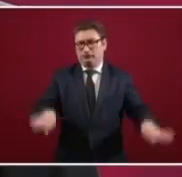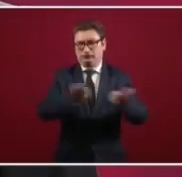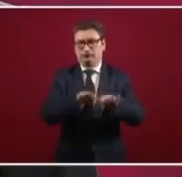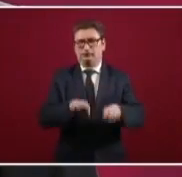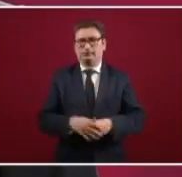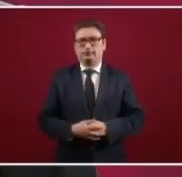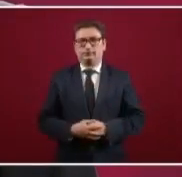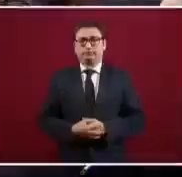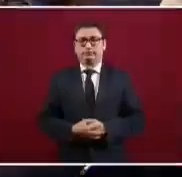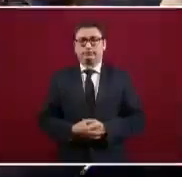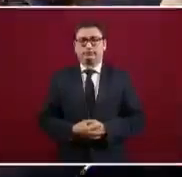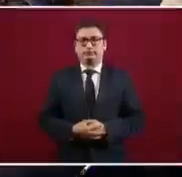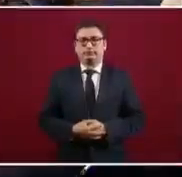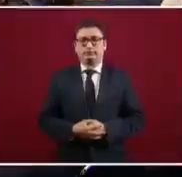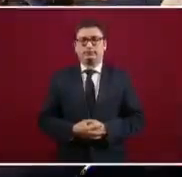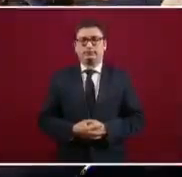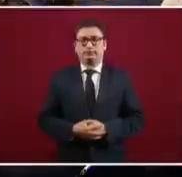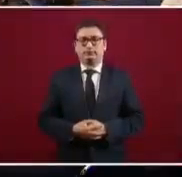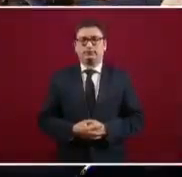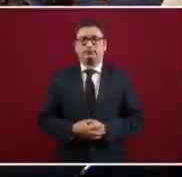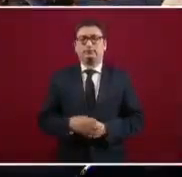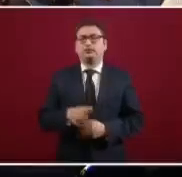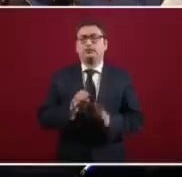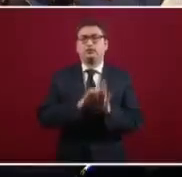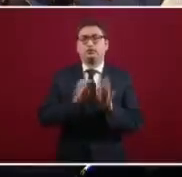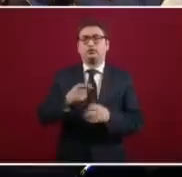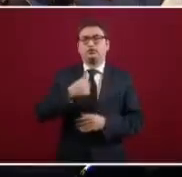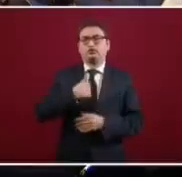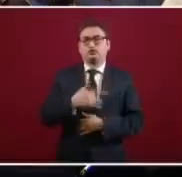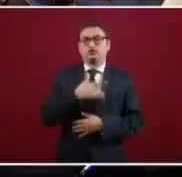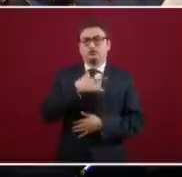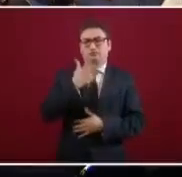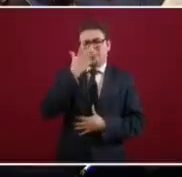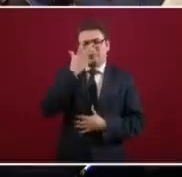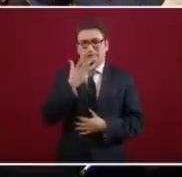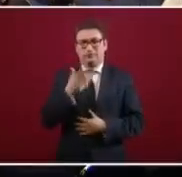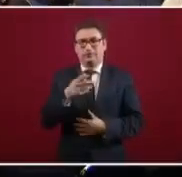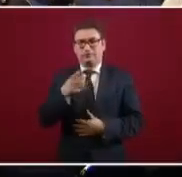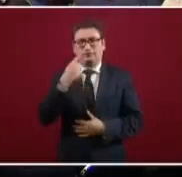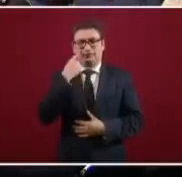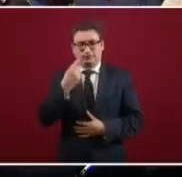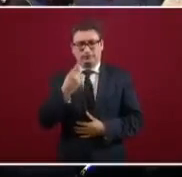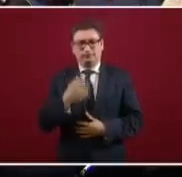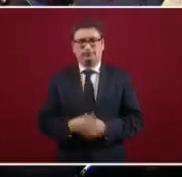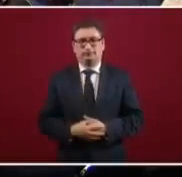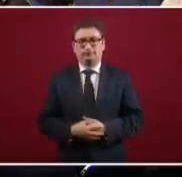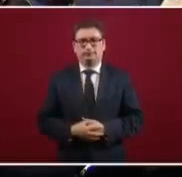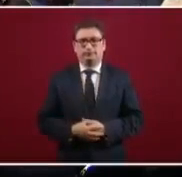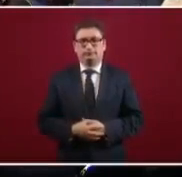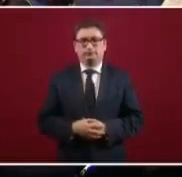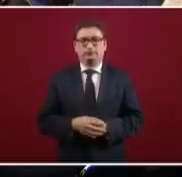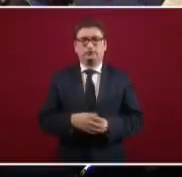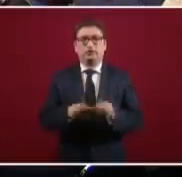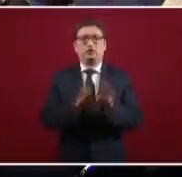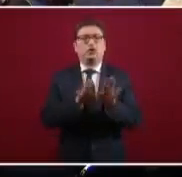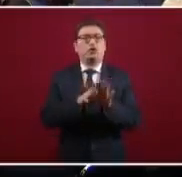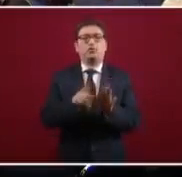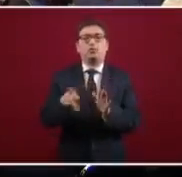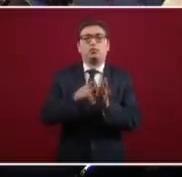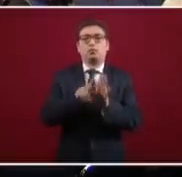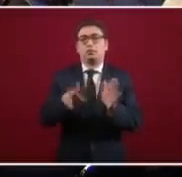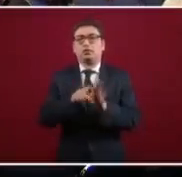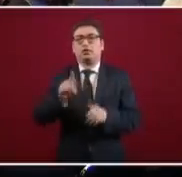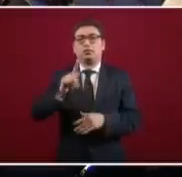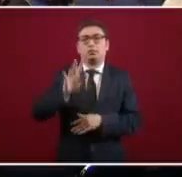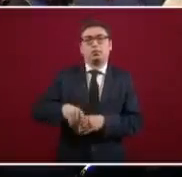sí claro es que estás economía la vive esta conferencia fíjese imagínense prensa prostituida prensa